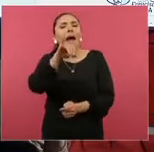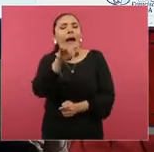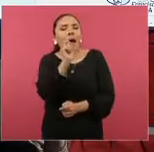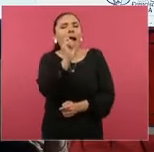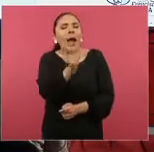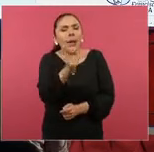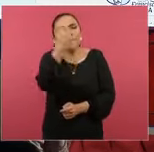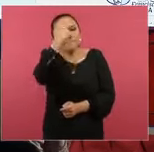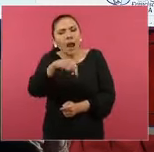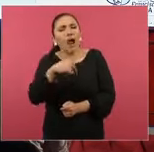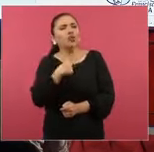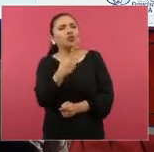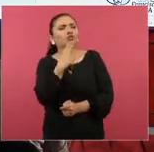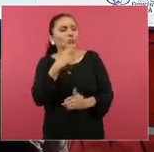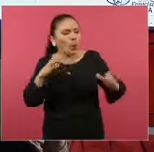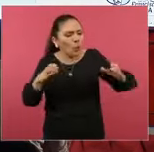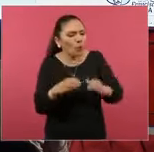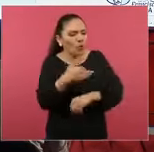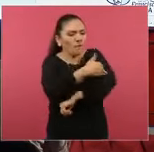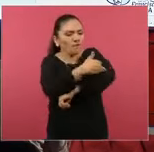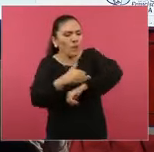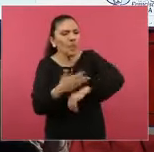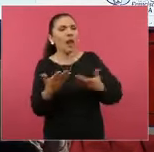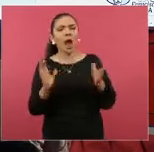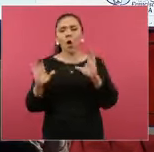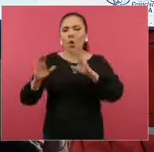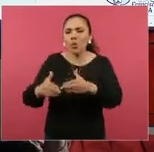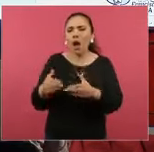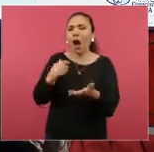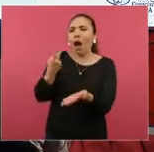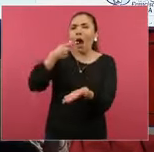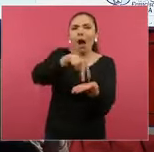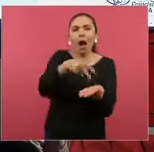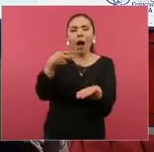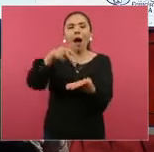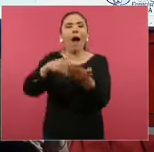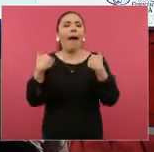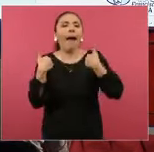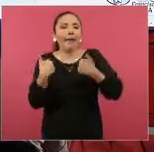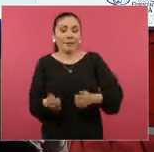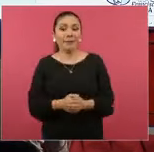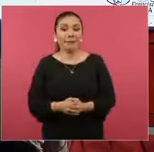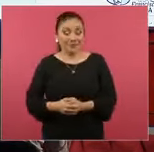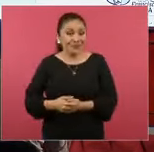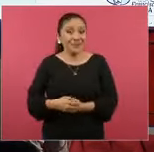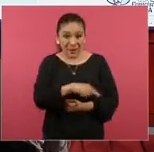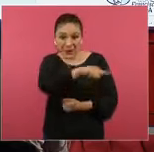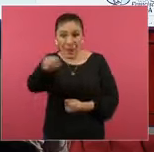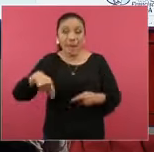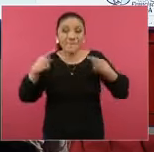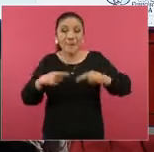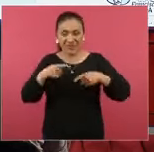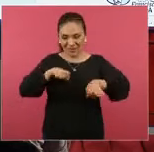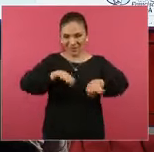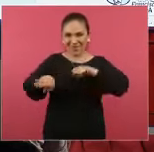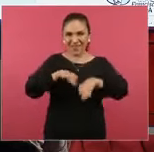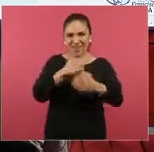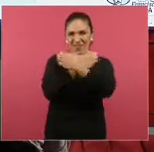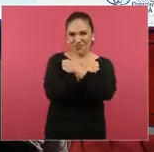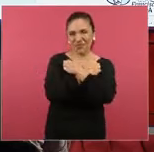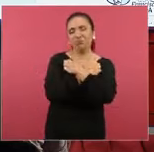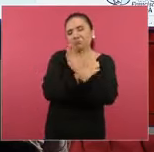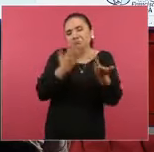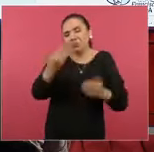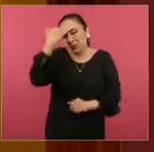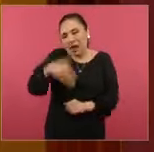las relaciones familiares y comunitarias que establecen. Todos los que trabajamos en educación sabemos que en